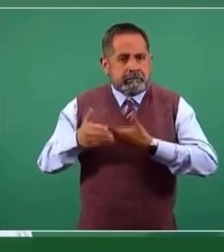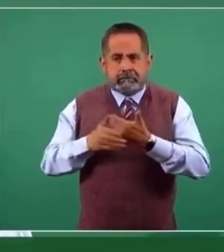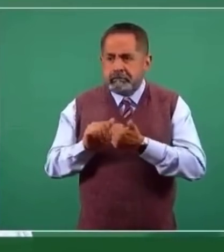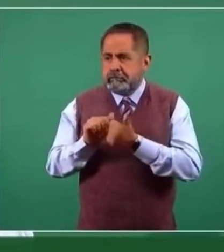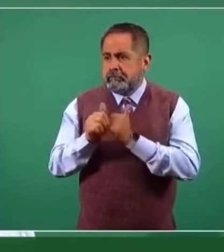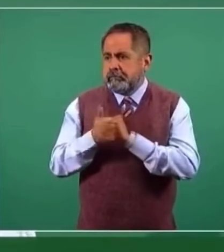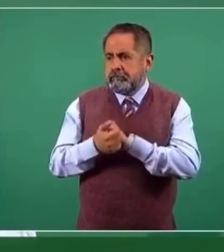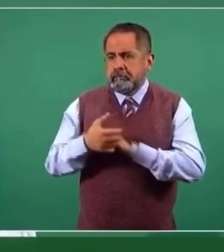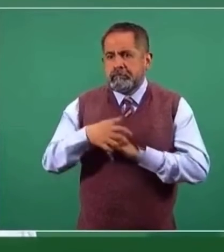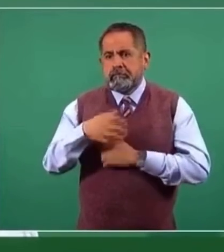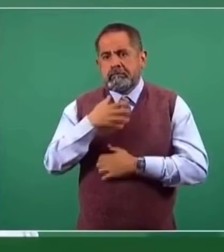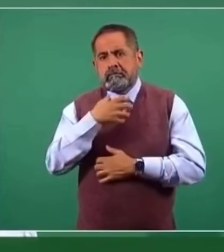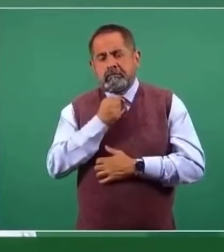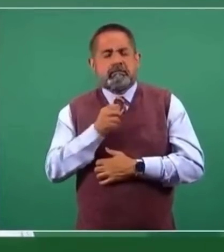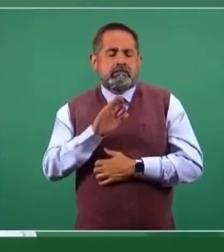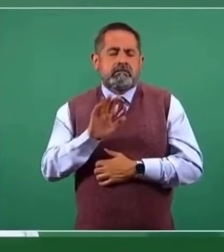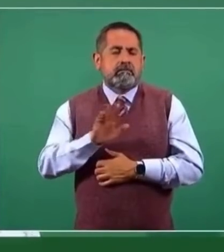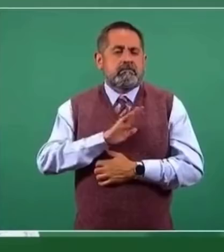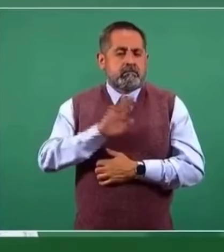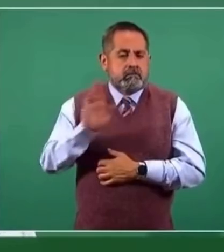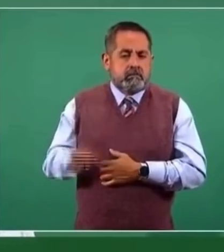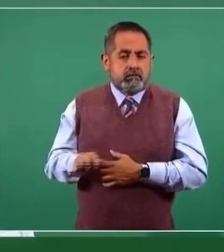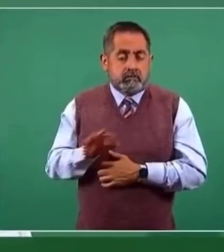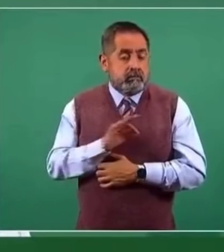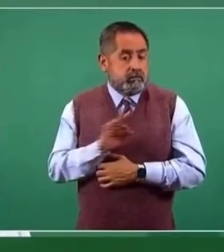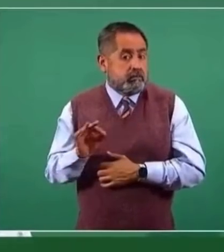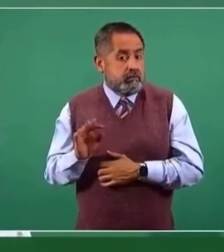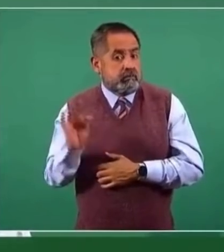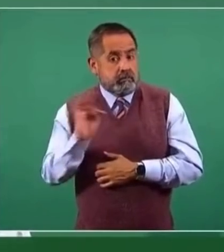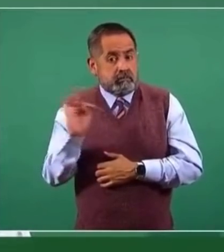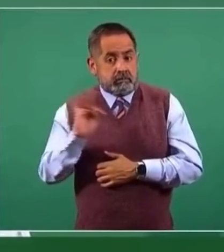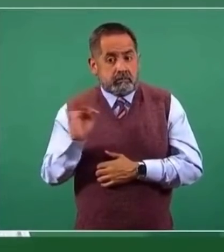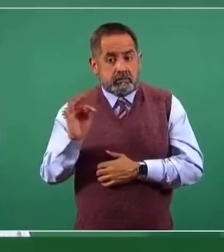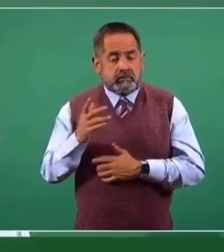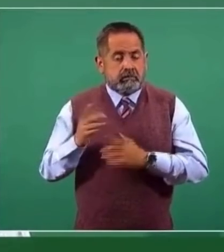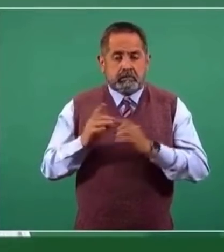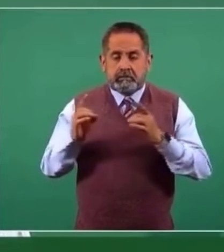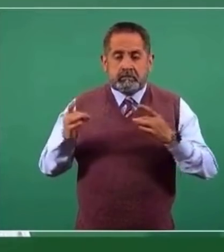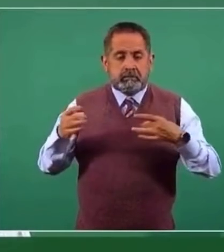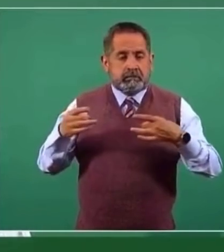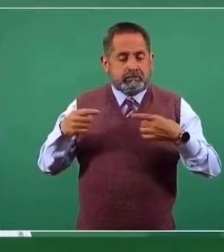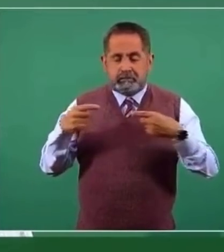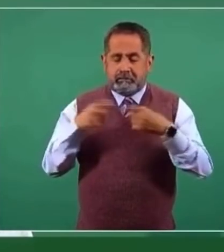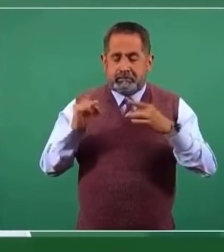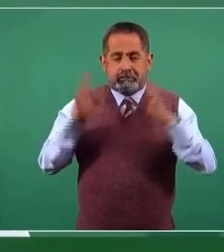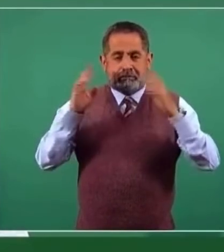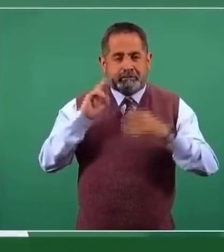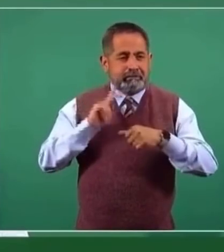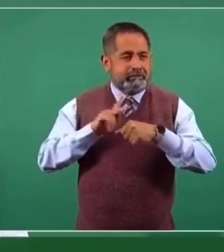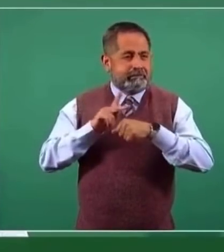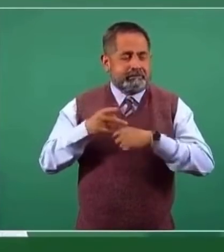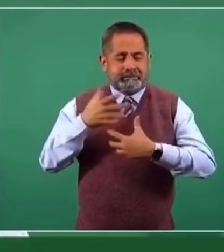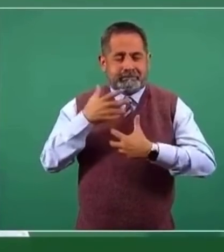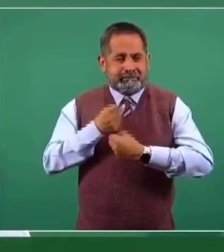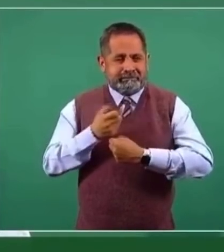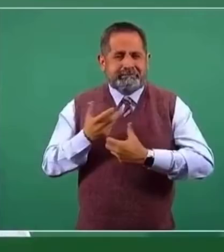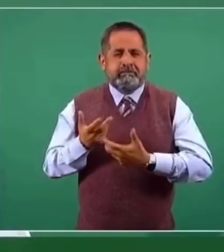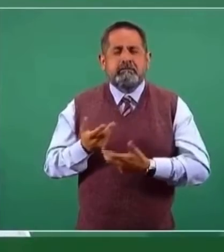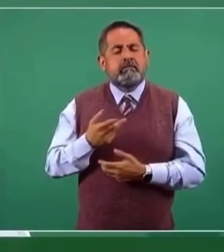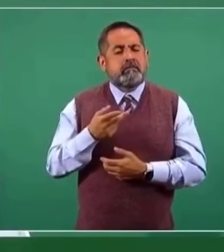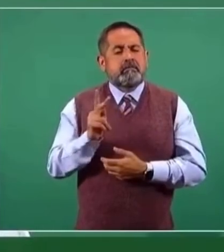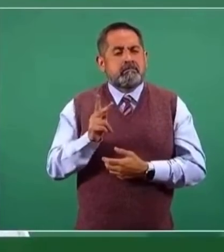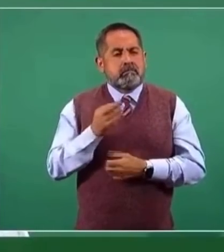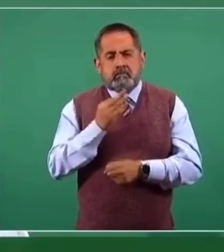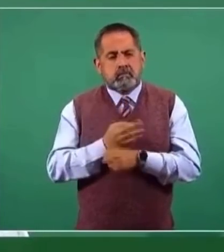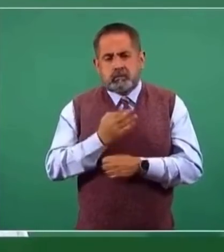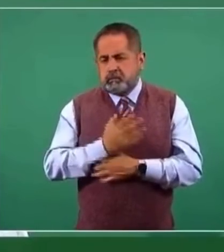o de manera adecuada, pues sí, puedo fallecer a consecuencia de esa reacción anafiláctica. Pero hasta el momento no se ha